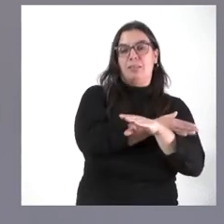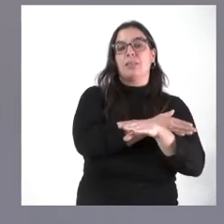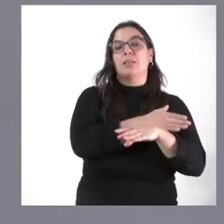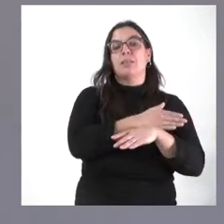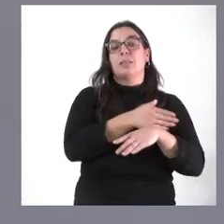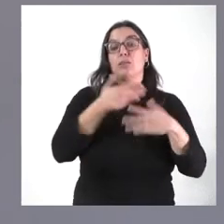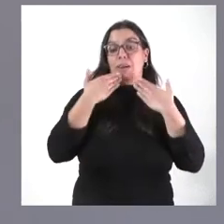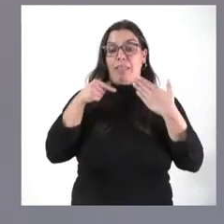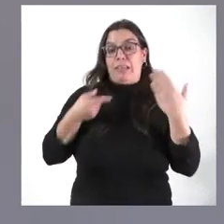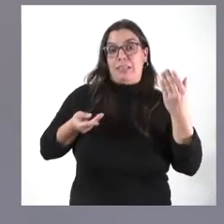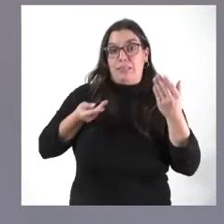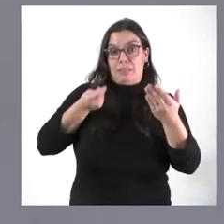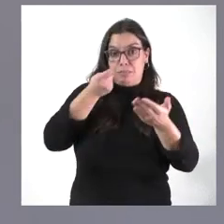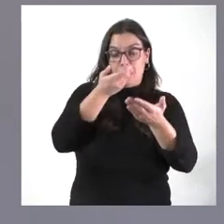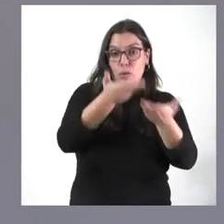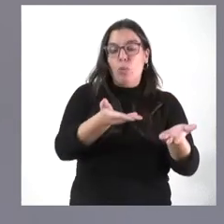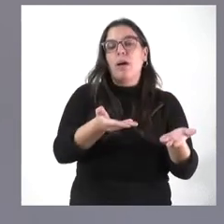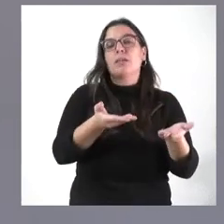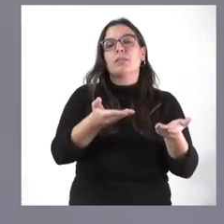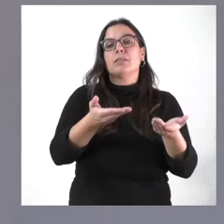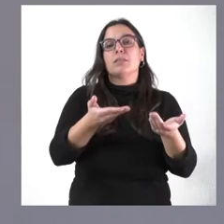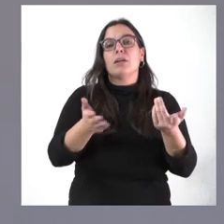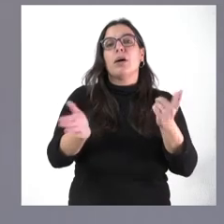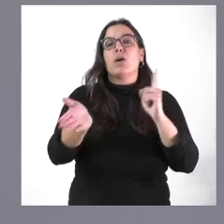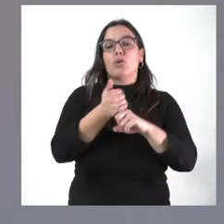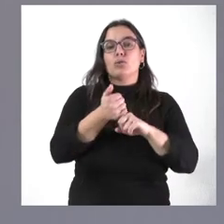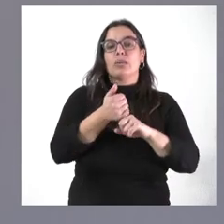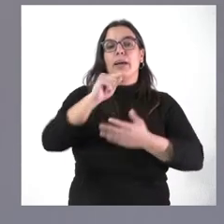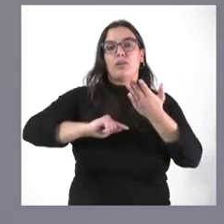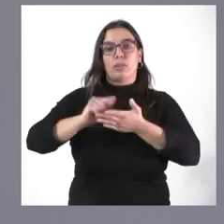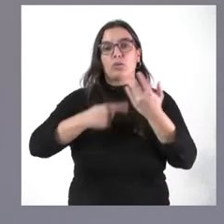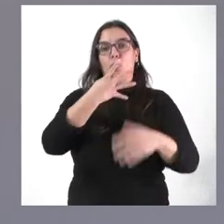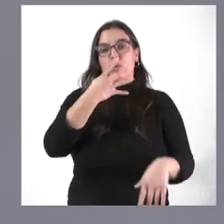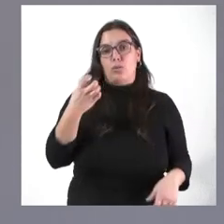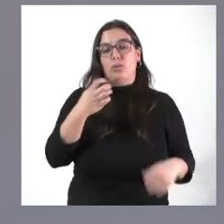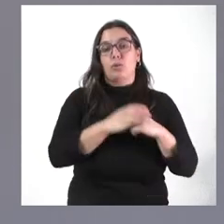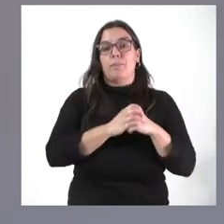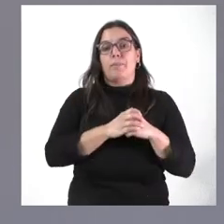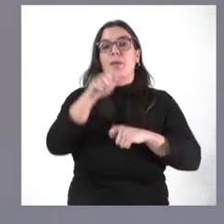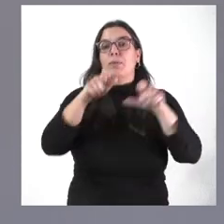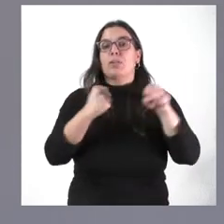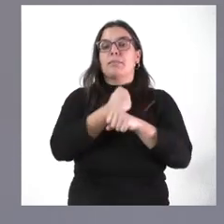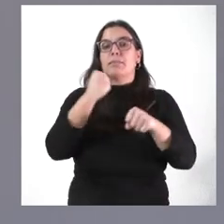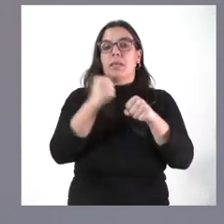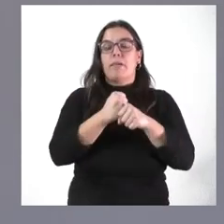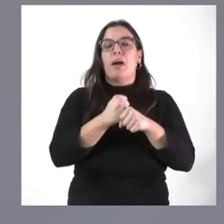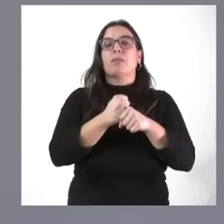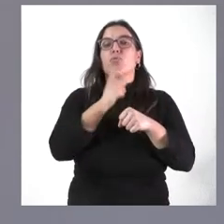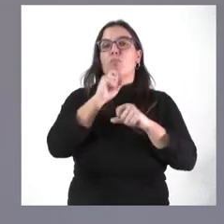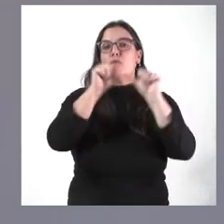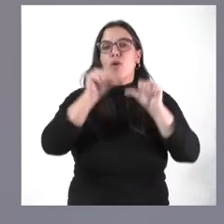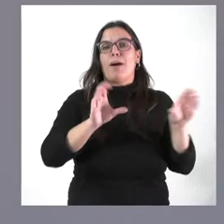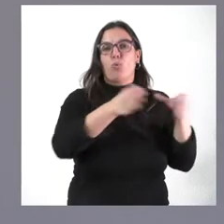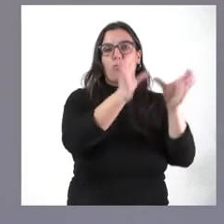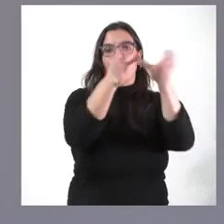ayuda se va a conseguir llegar a 400 empleos los trabajadores se organizarán en cuadrillas como mínimo